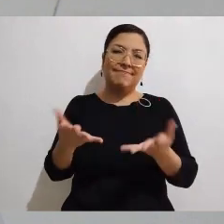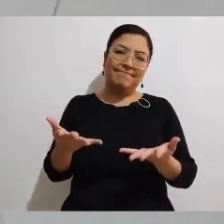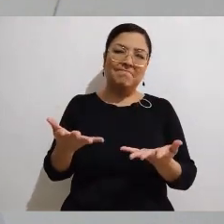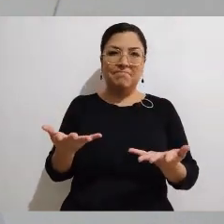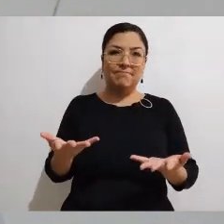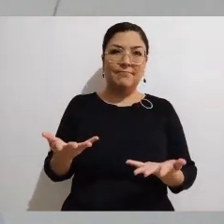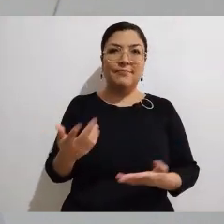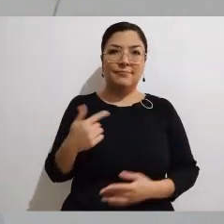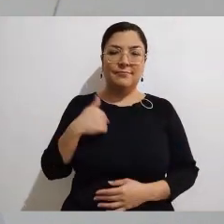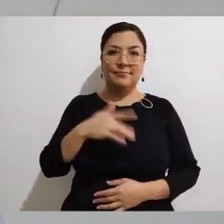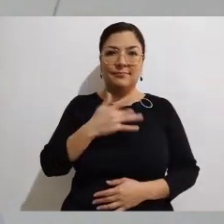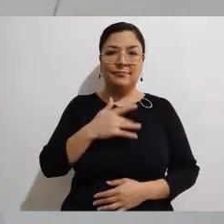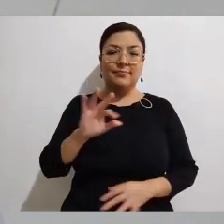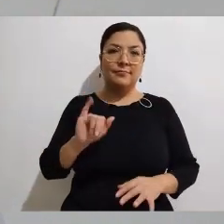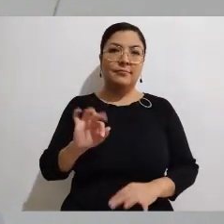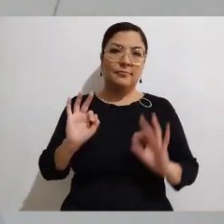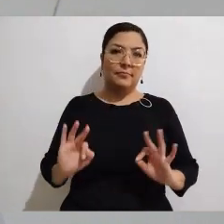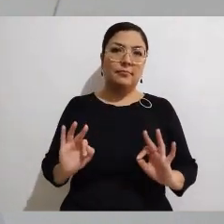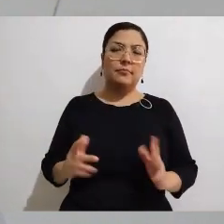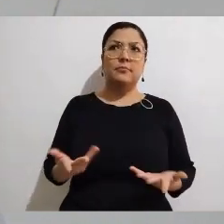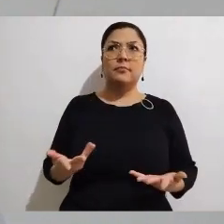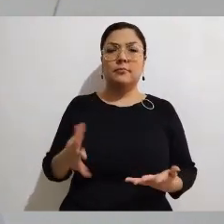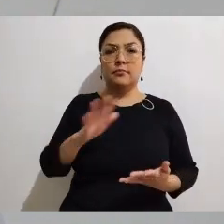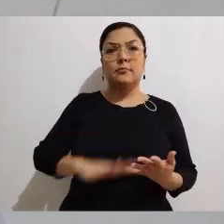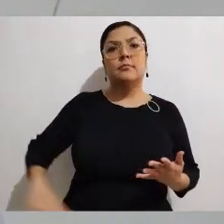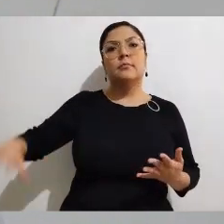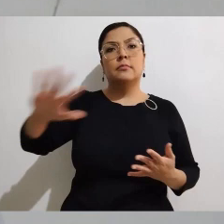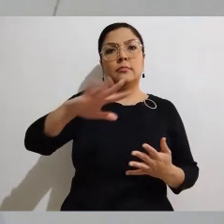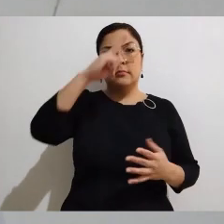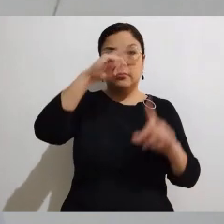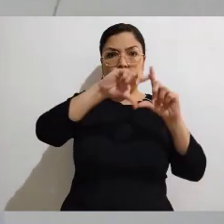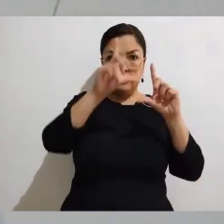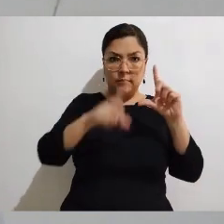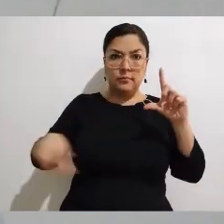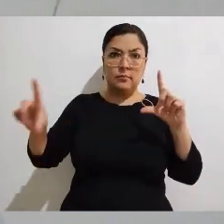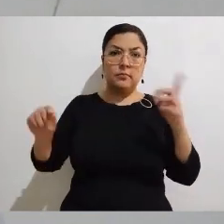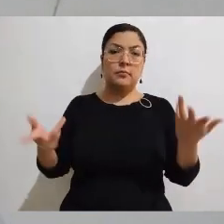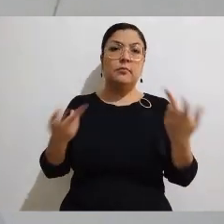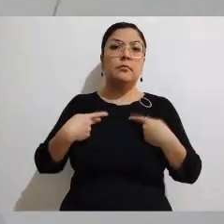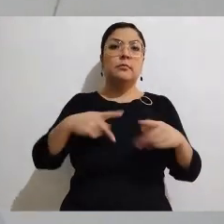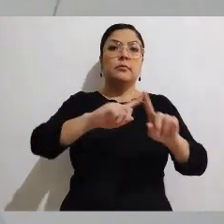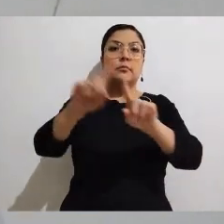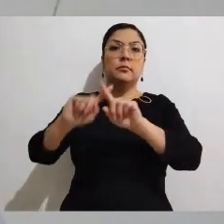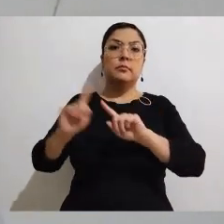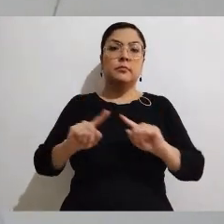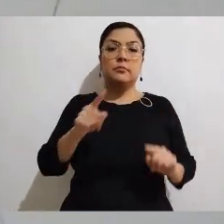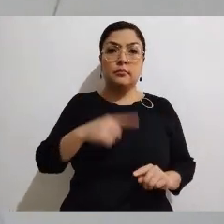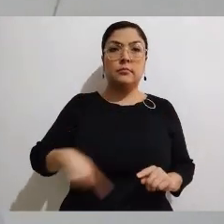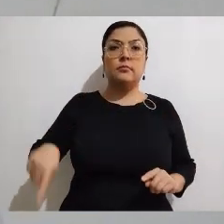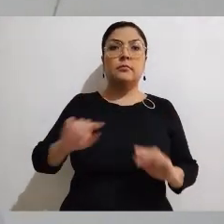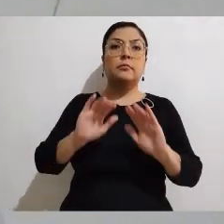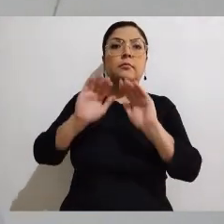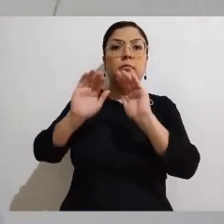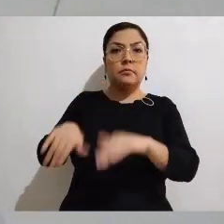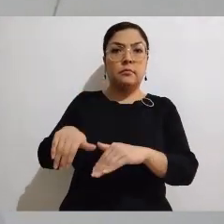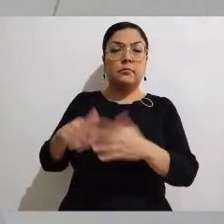en todo el Estado mexicano. Es un sistema sólido que le ha permitido a mucha gente poder ingresar